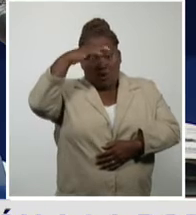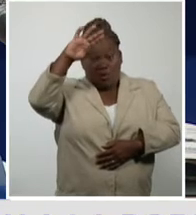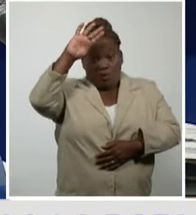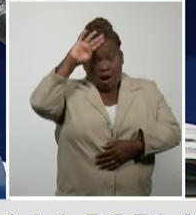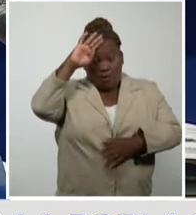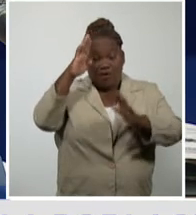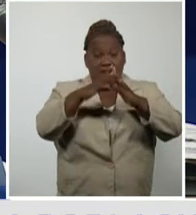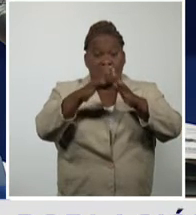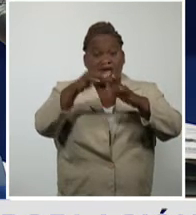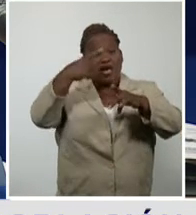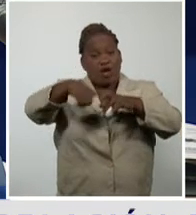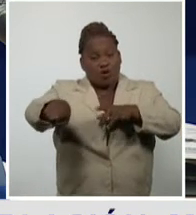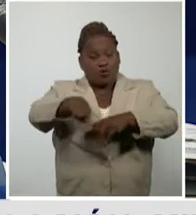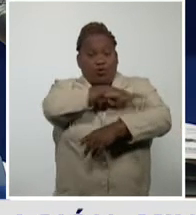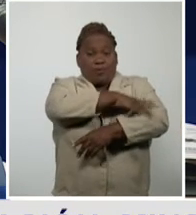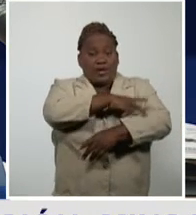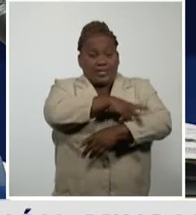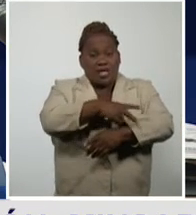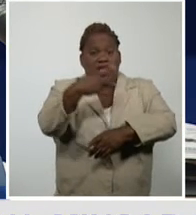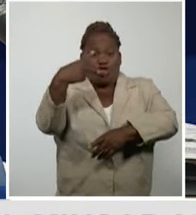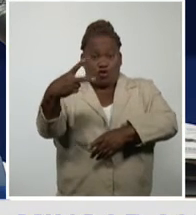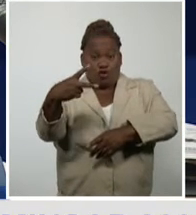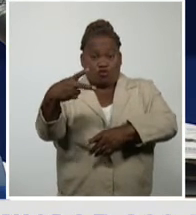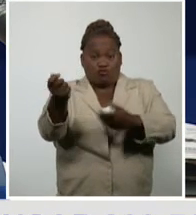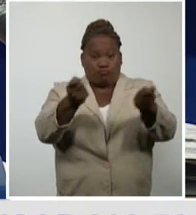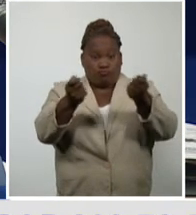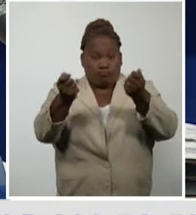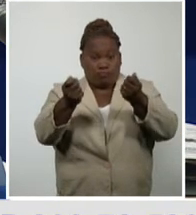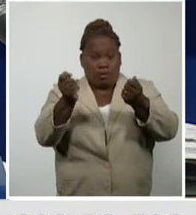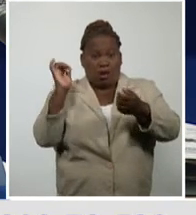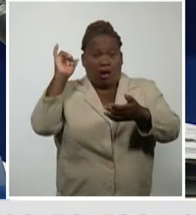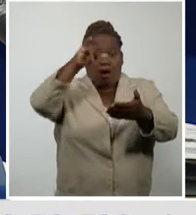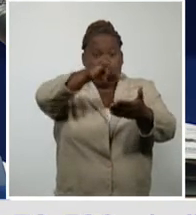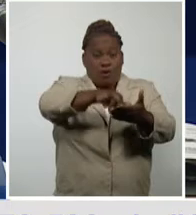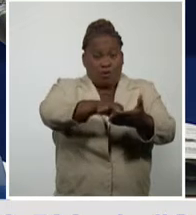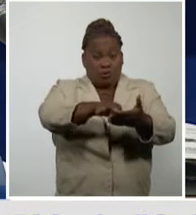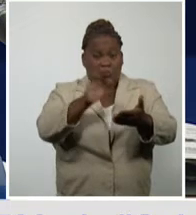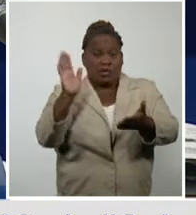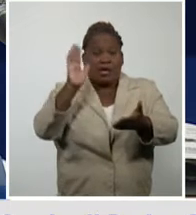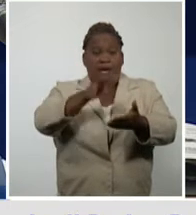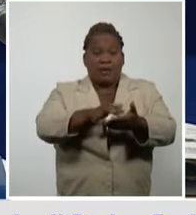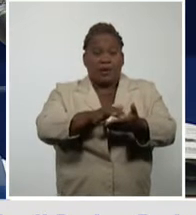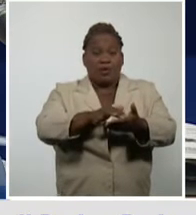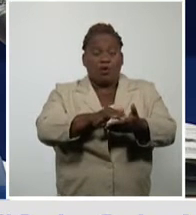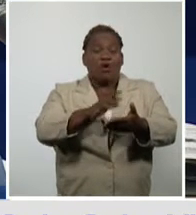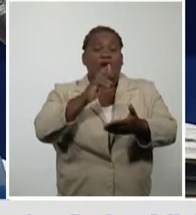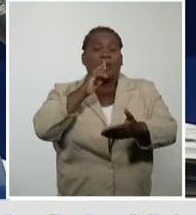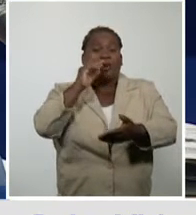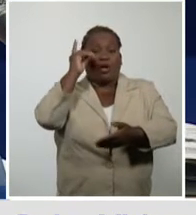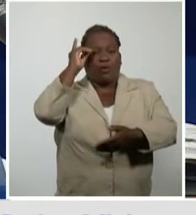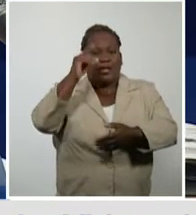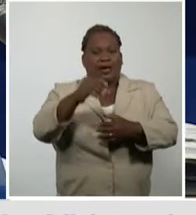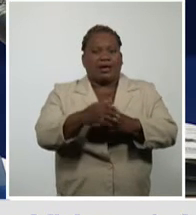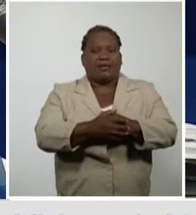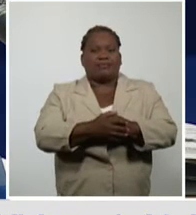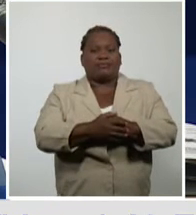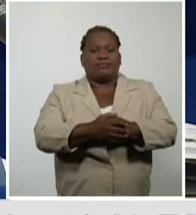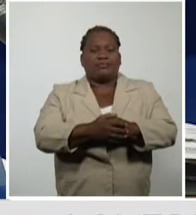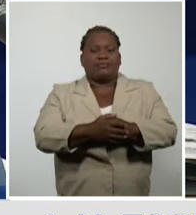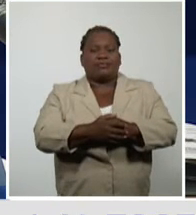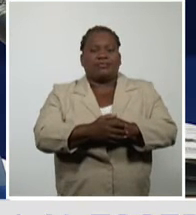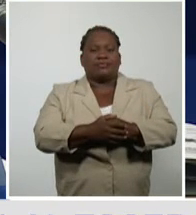todos tripulantes de vuelo, en un pueblo procedente de República Dominicana. Y de